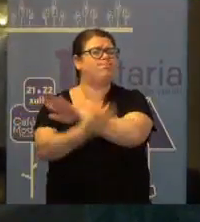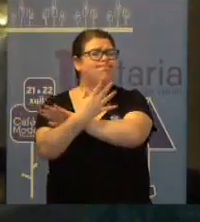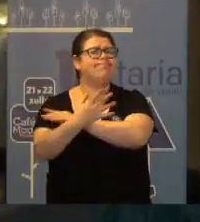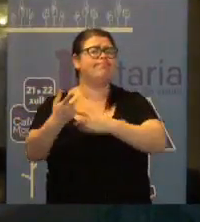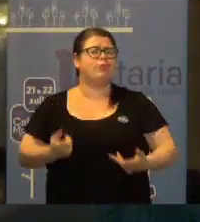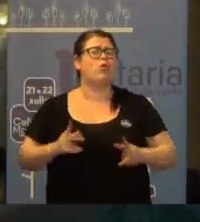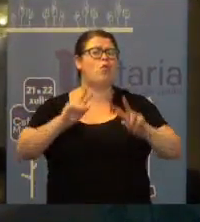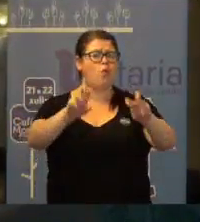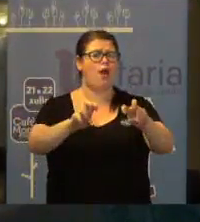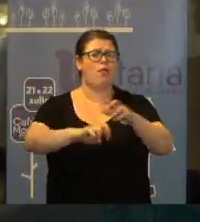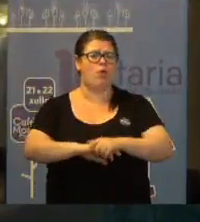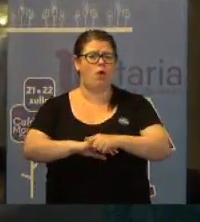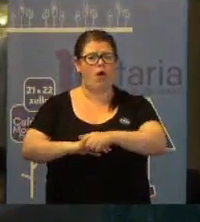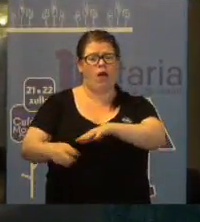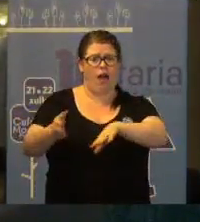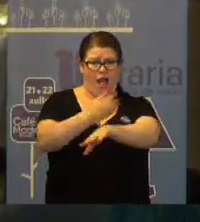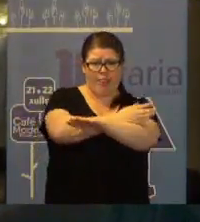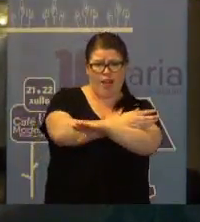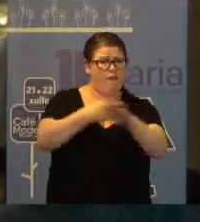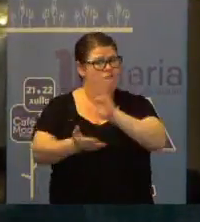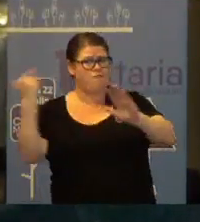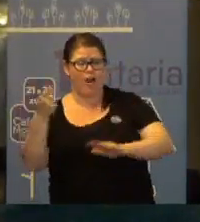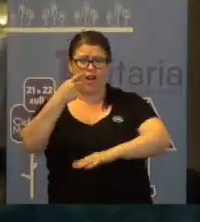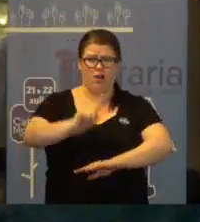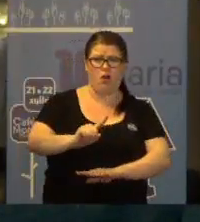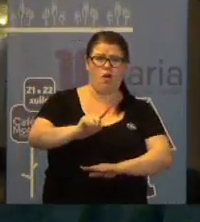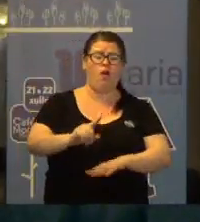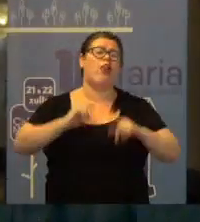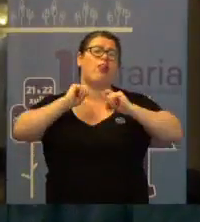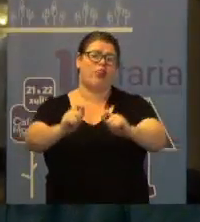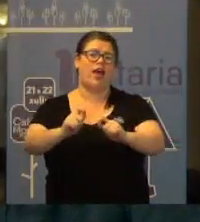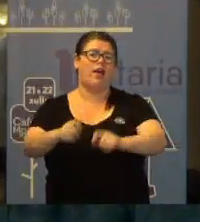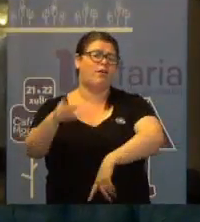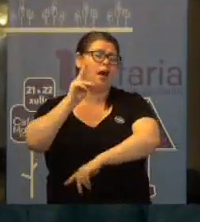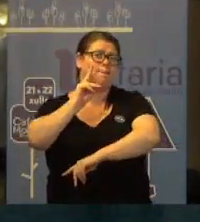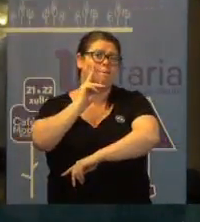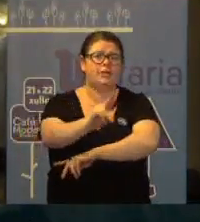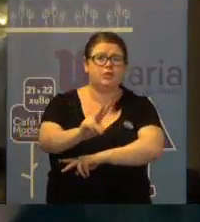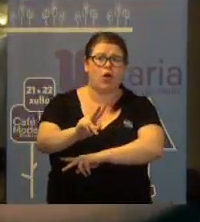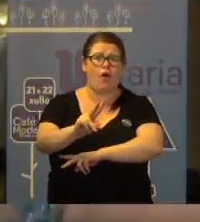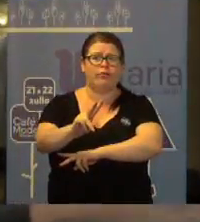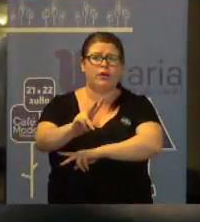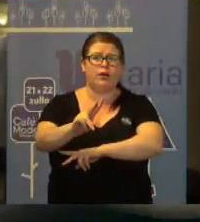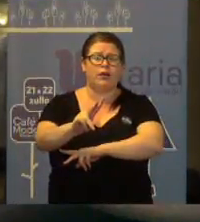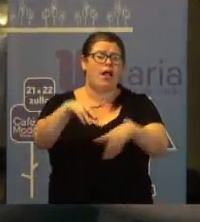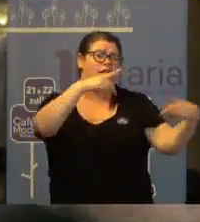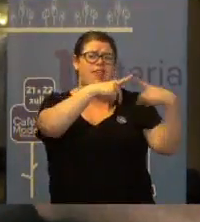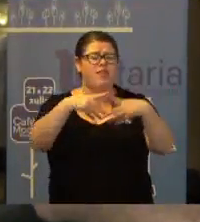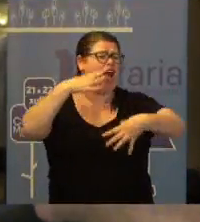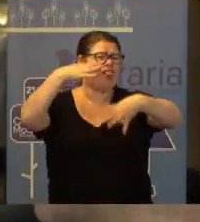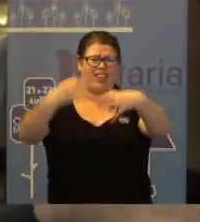para liquidar todo o anterior, sino para, de alguma maneira, facer unha visión máis poliédrica, máis